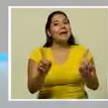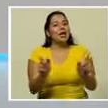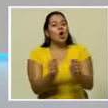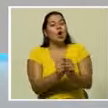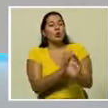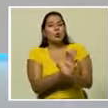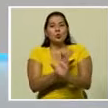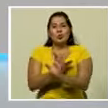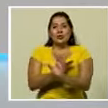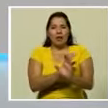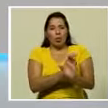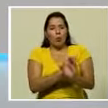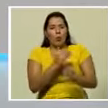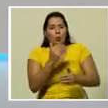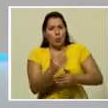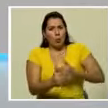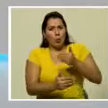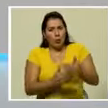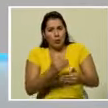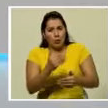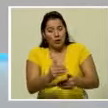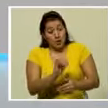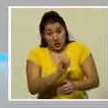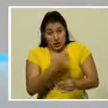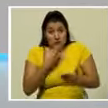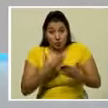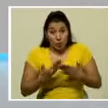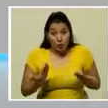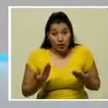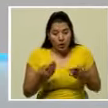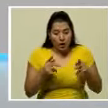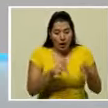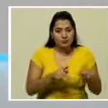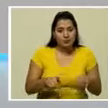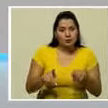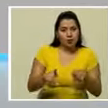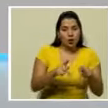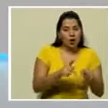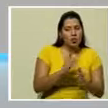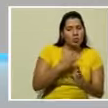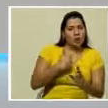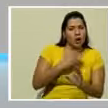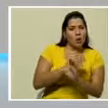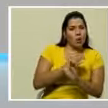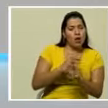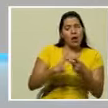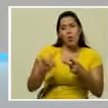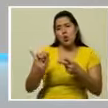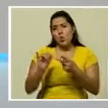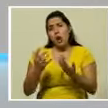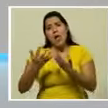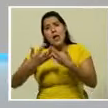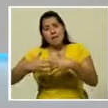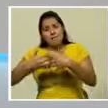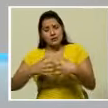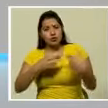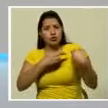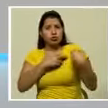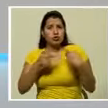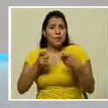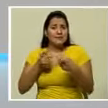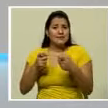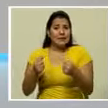mucha cautela, y eso es bueno. Cautela de parte de los usuarios, cautela de parte de las empresas administradoras